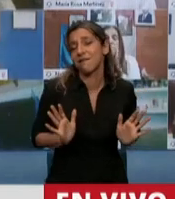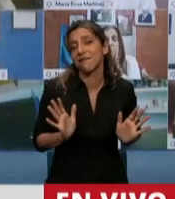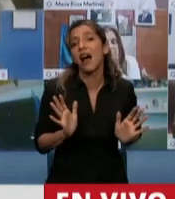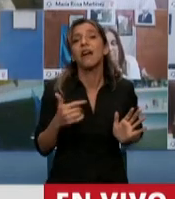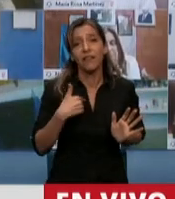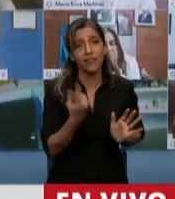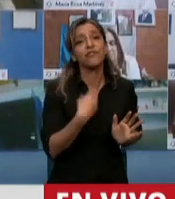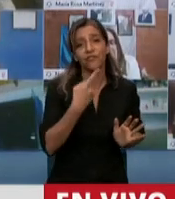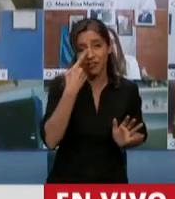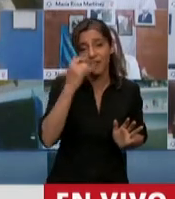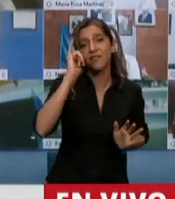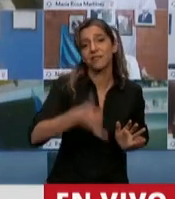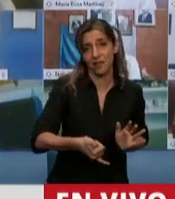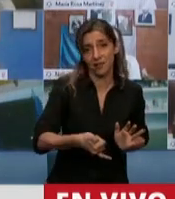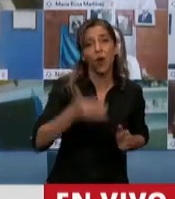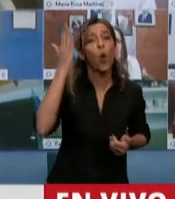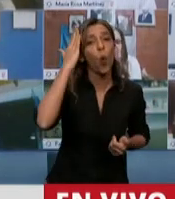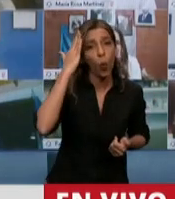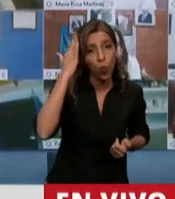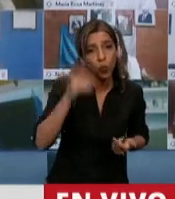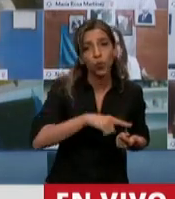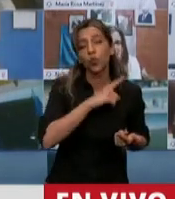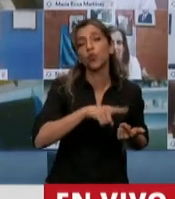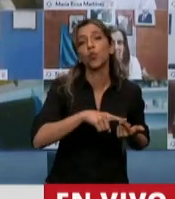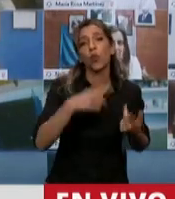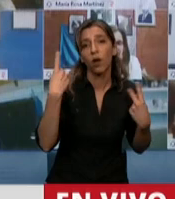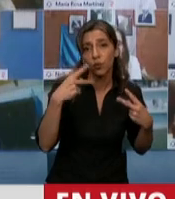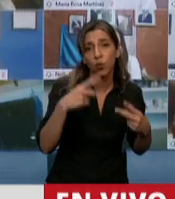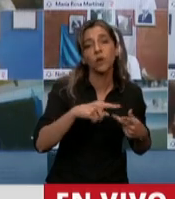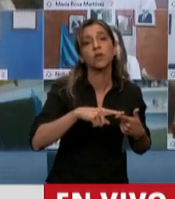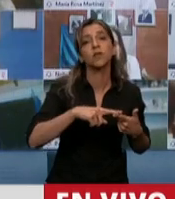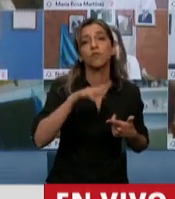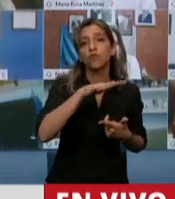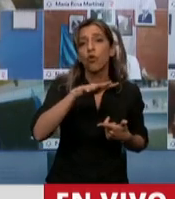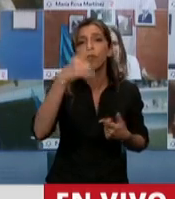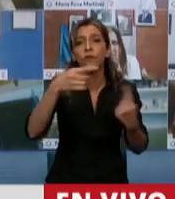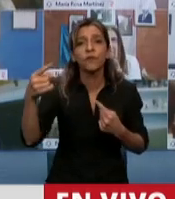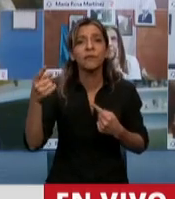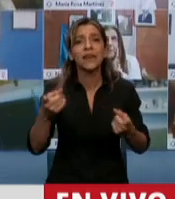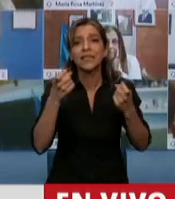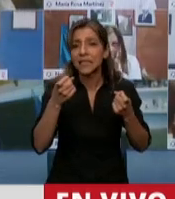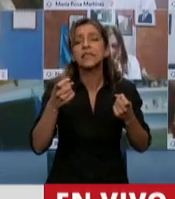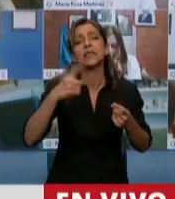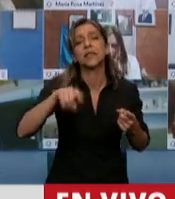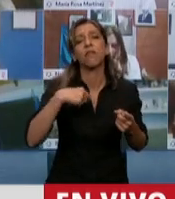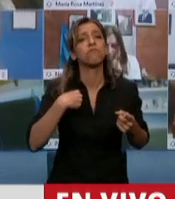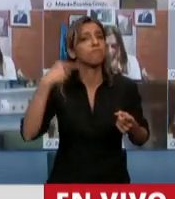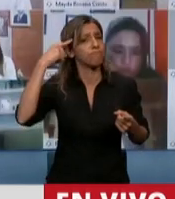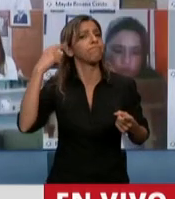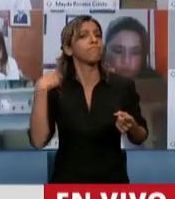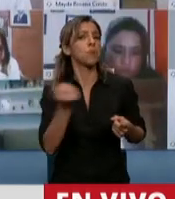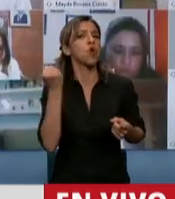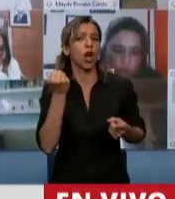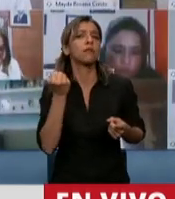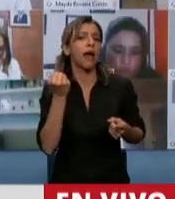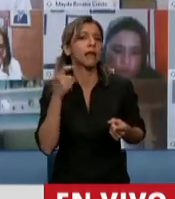sector cultural, todos los sectores que se puedan estar reactivando, y por eso estamos acá y vamos a seguir estando todas las